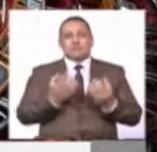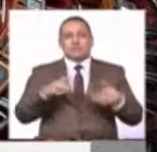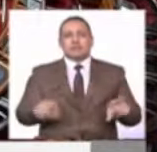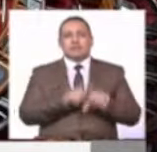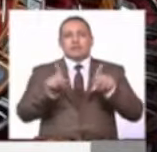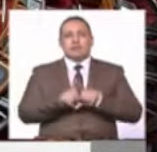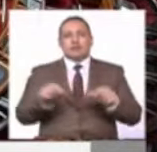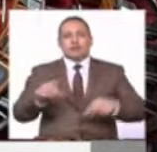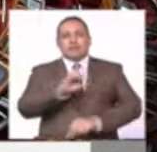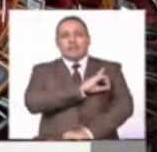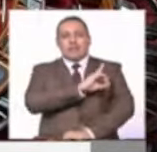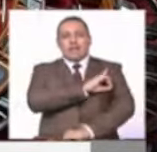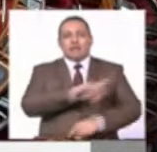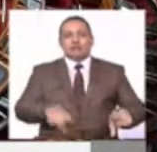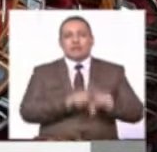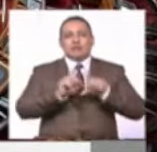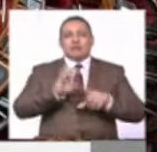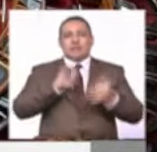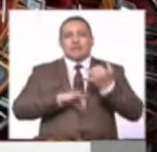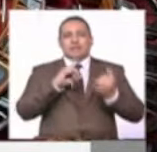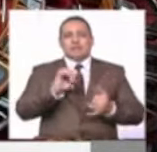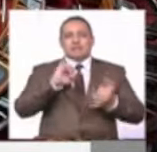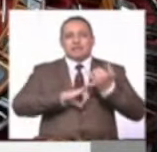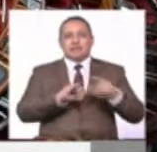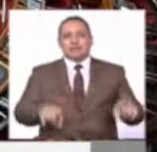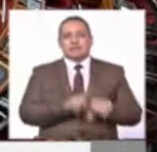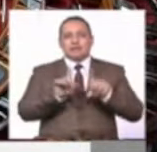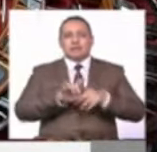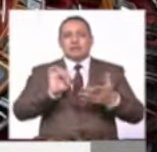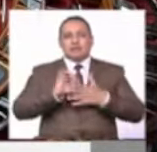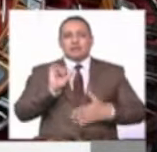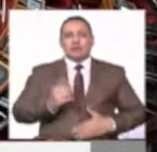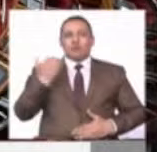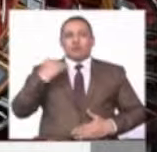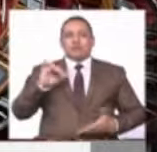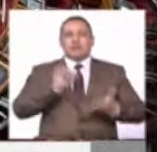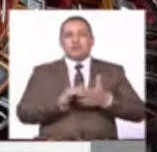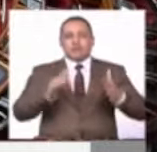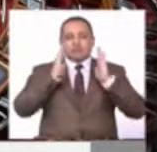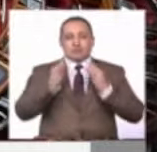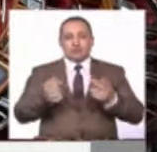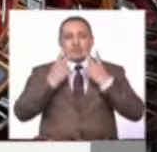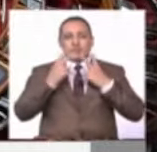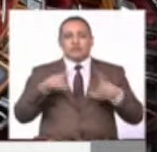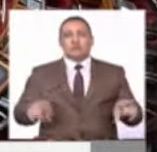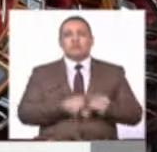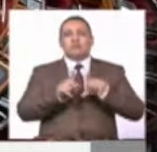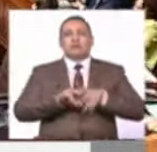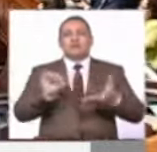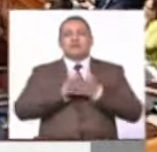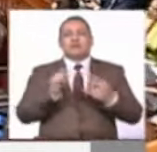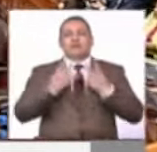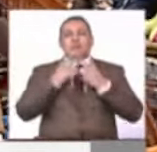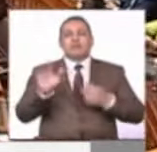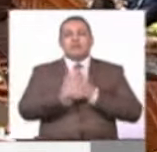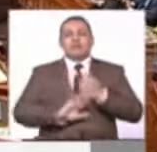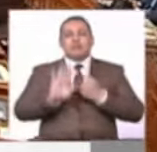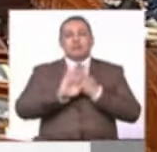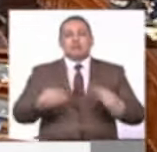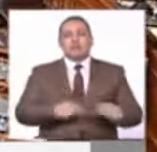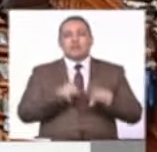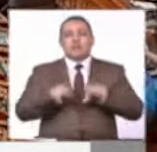también delegado Esdras Medina y hace unos instantes hemos escuchado justamente la defensa de